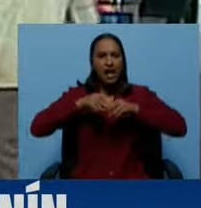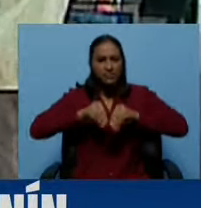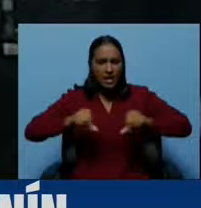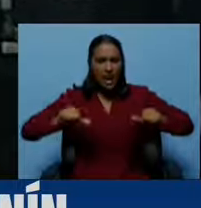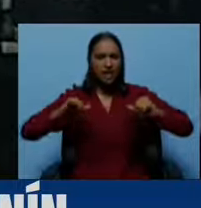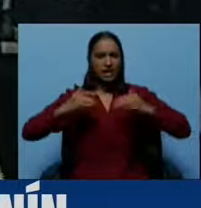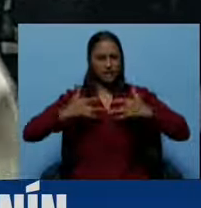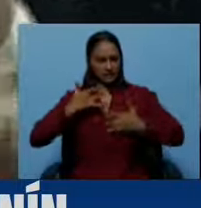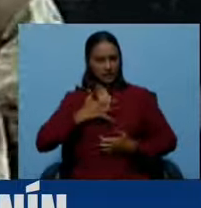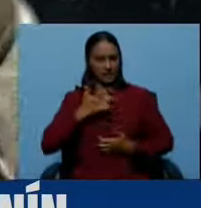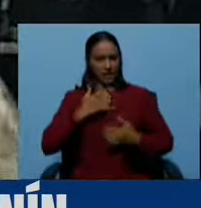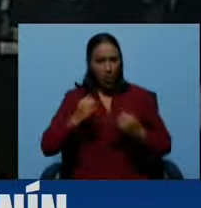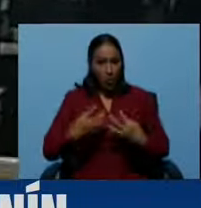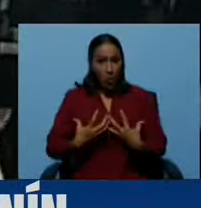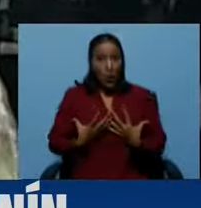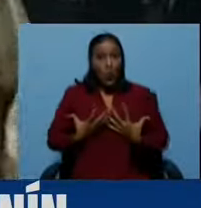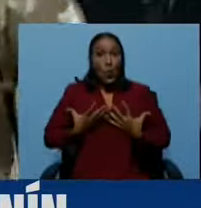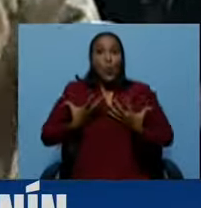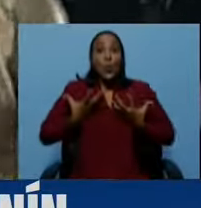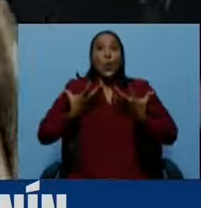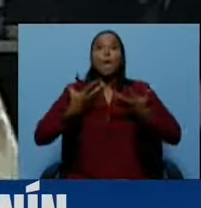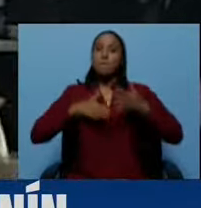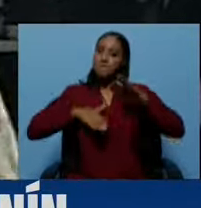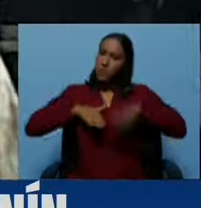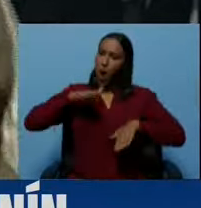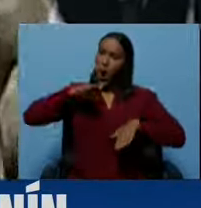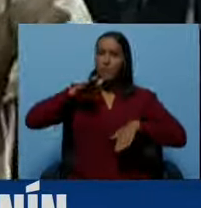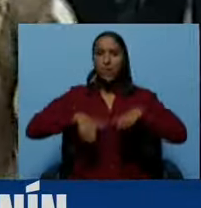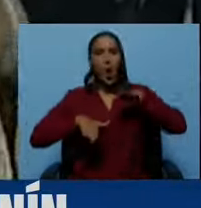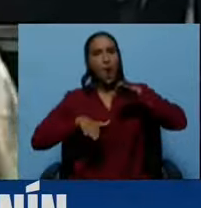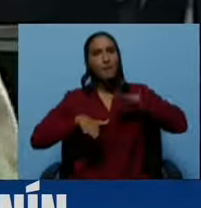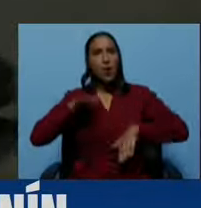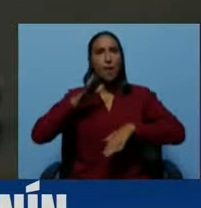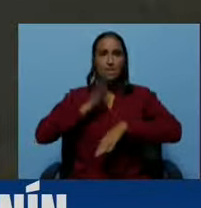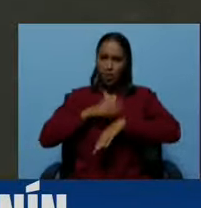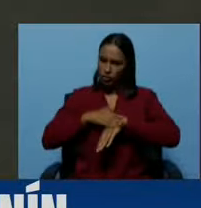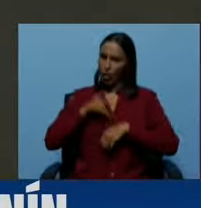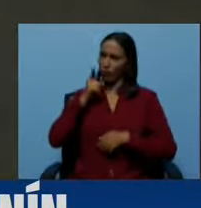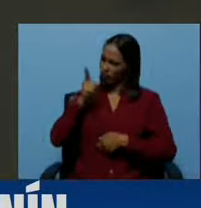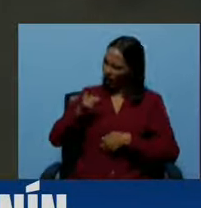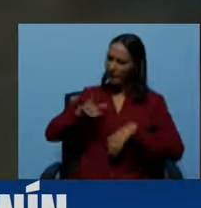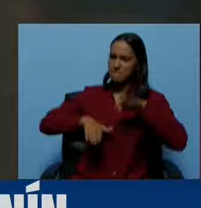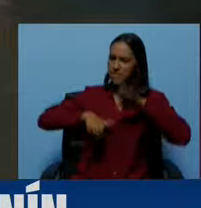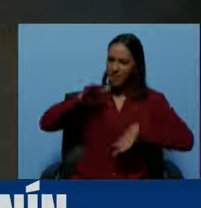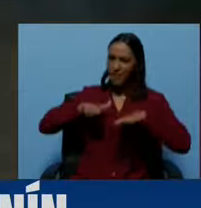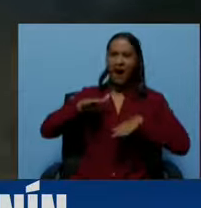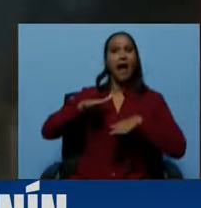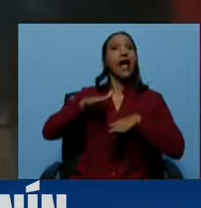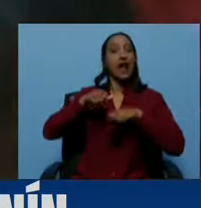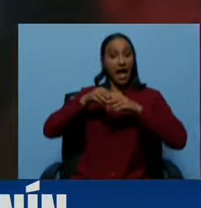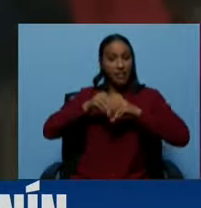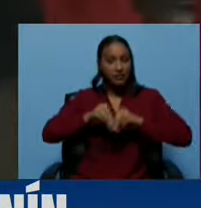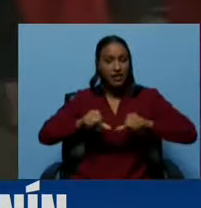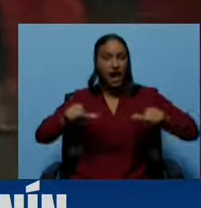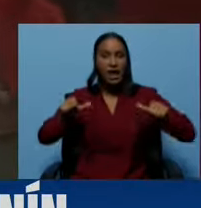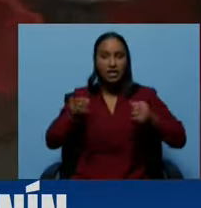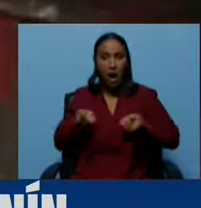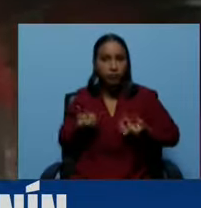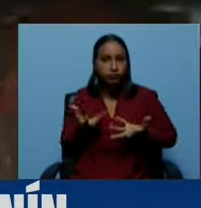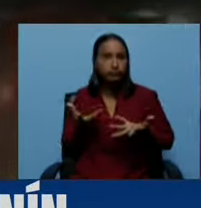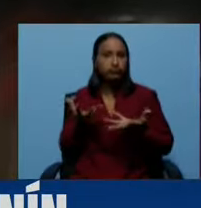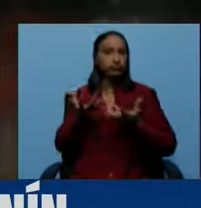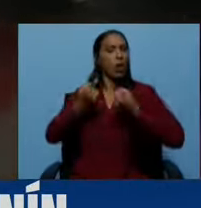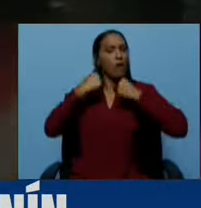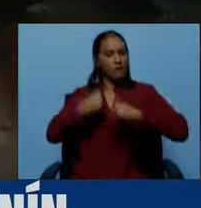Vamos, Caicedo, zapatee, porque si usted zapatea, la tierra engulle al llanto. Y zapatea más